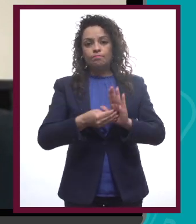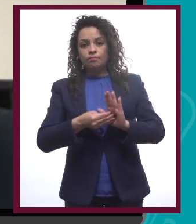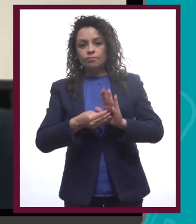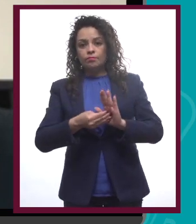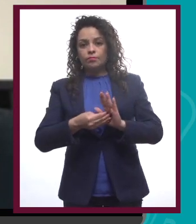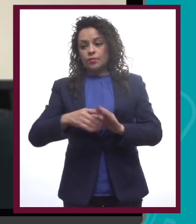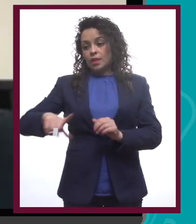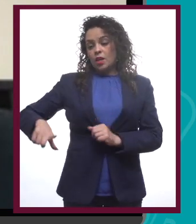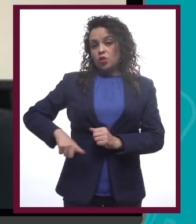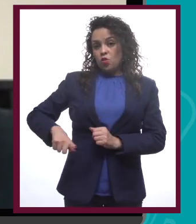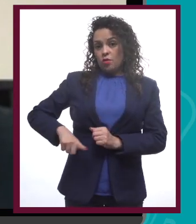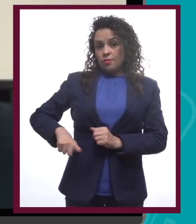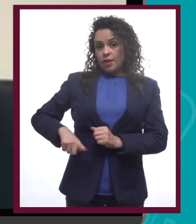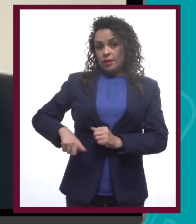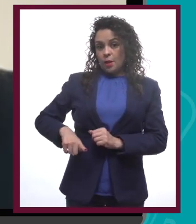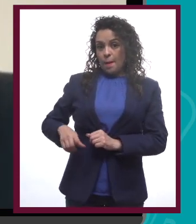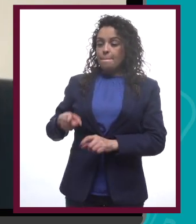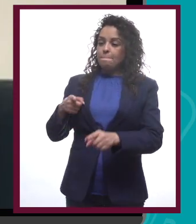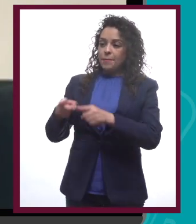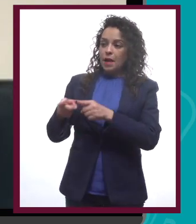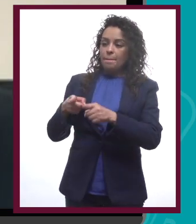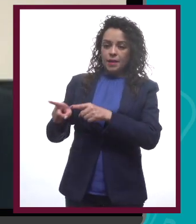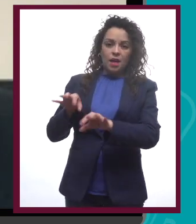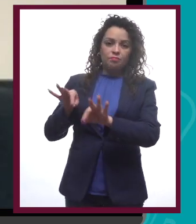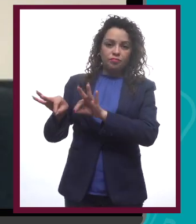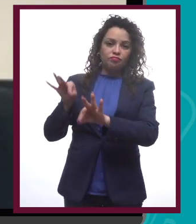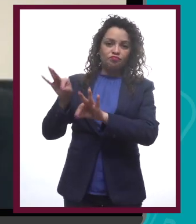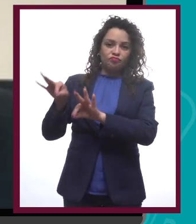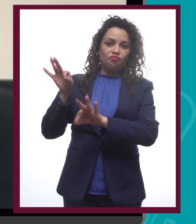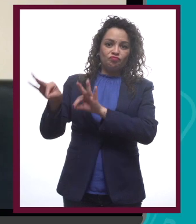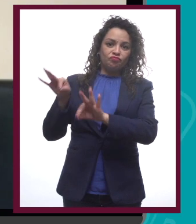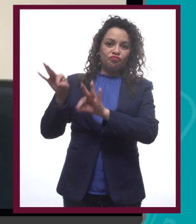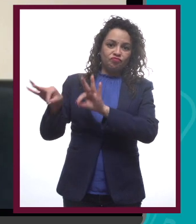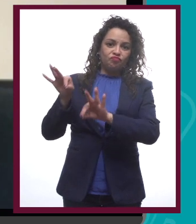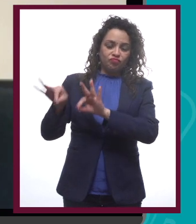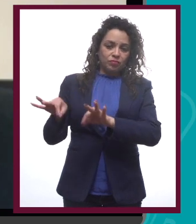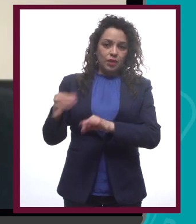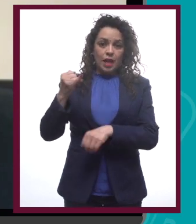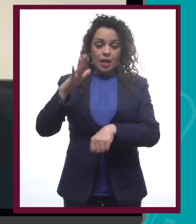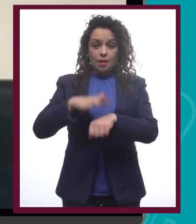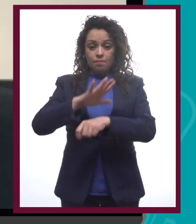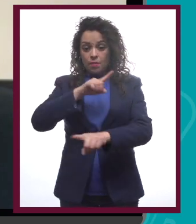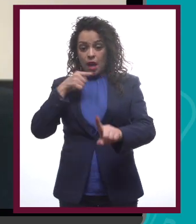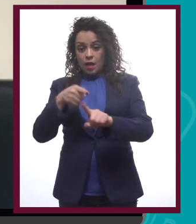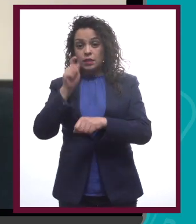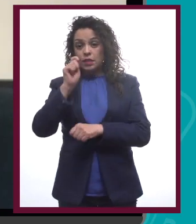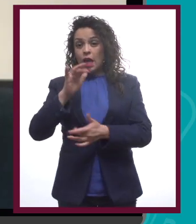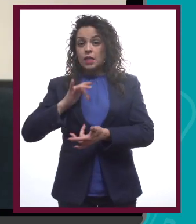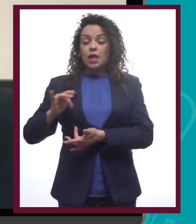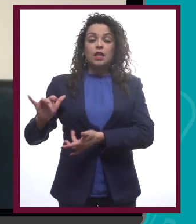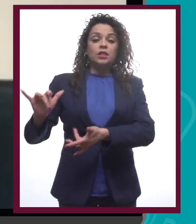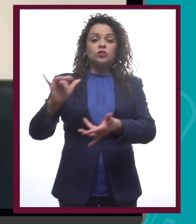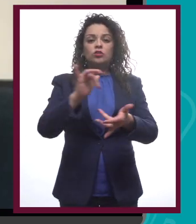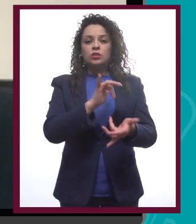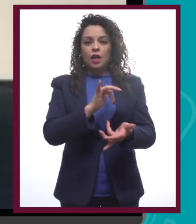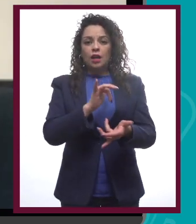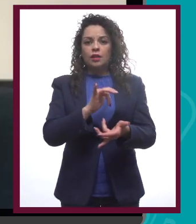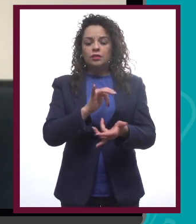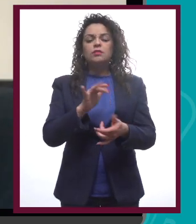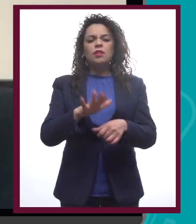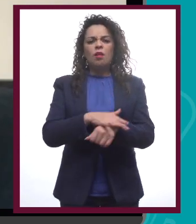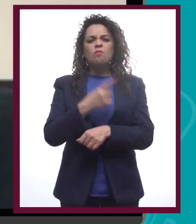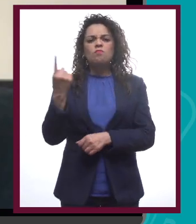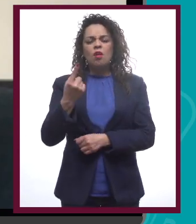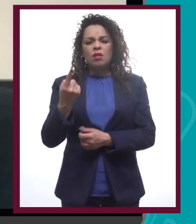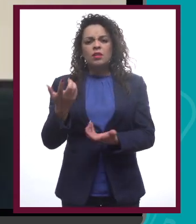desestabilizar estrategias de gobierno. Y obviamente, en muchos casos, sobre todo en las redes sociales,